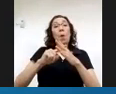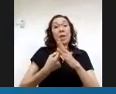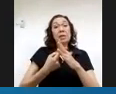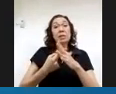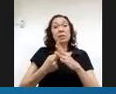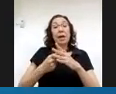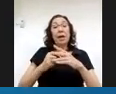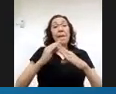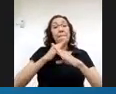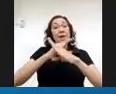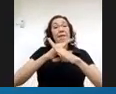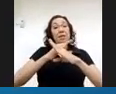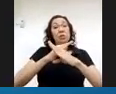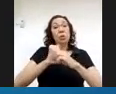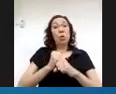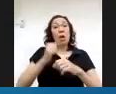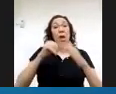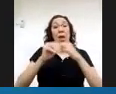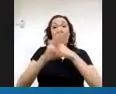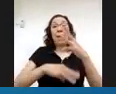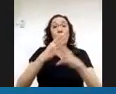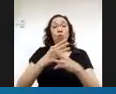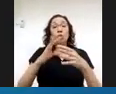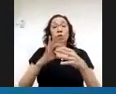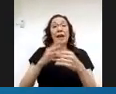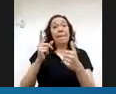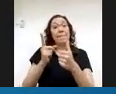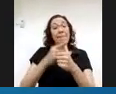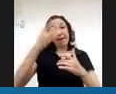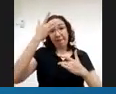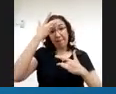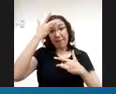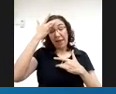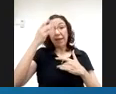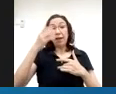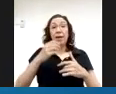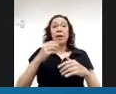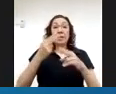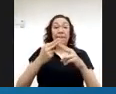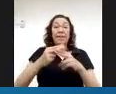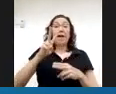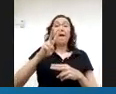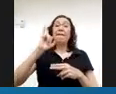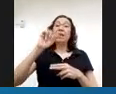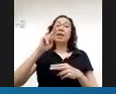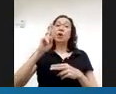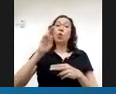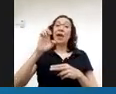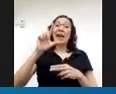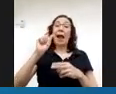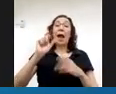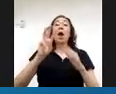la prevención en el mundo de la primera enfermedad, que fue la viruela. 40